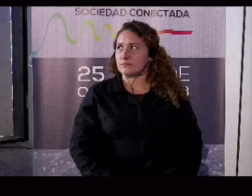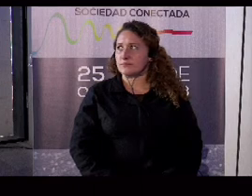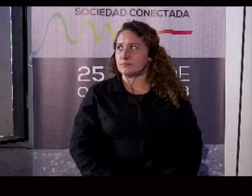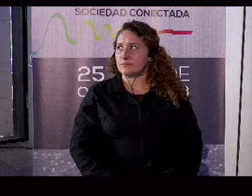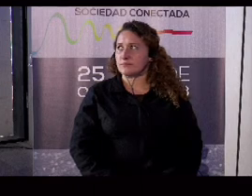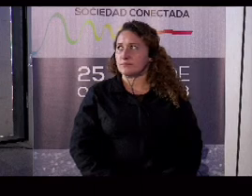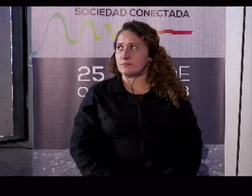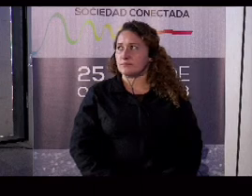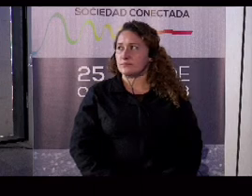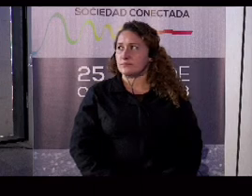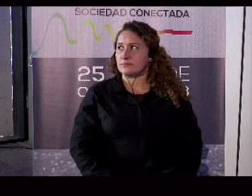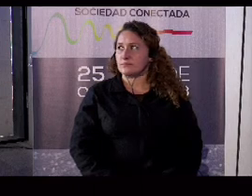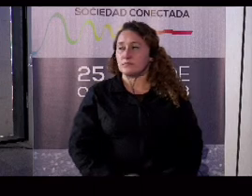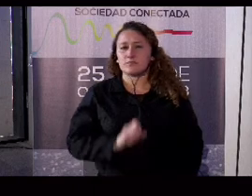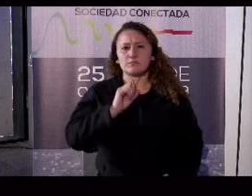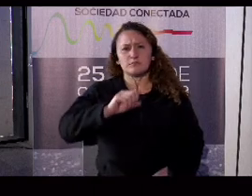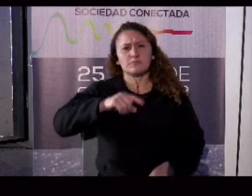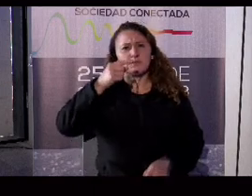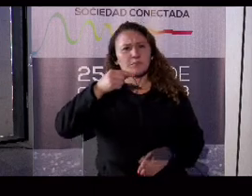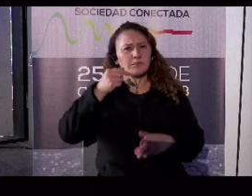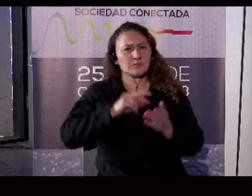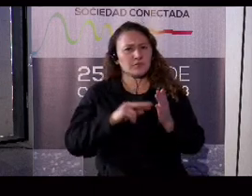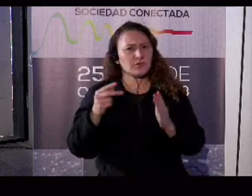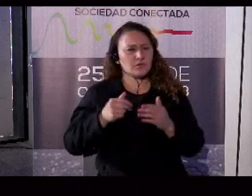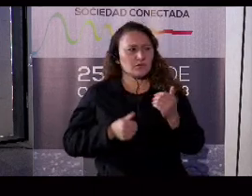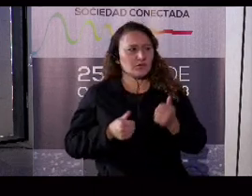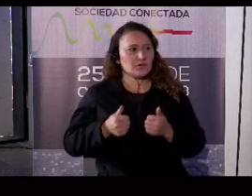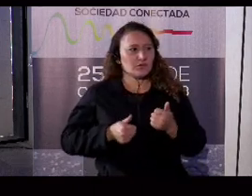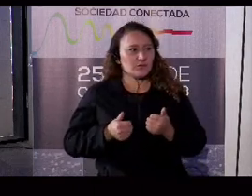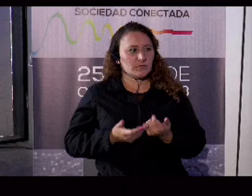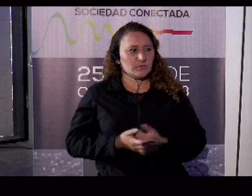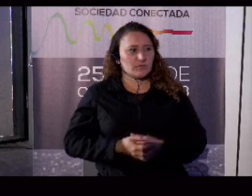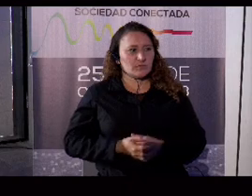video la primer tecnología que vamos a ver